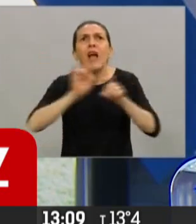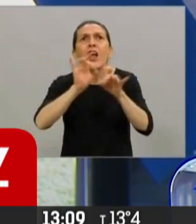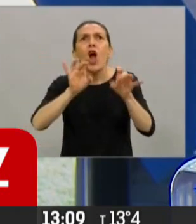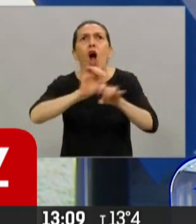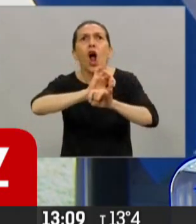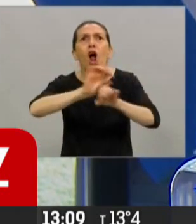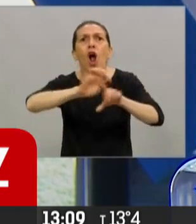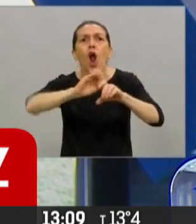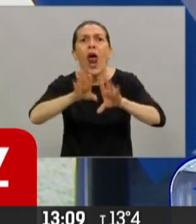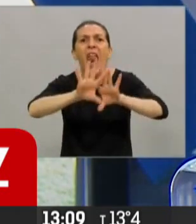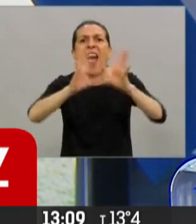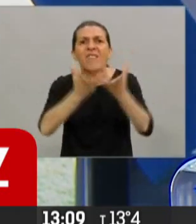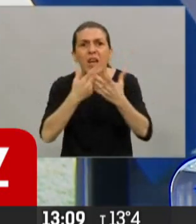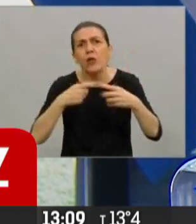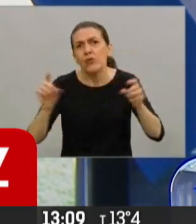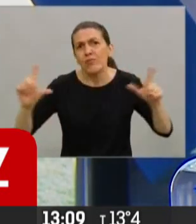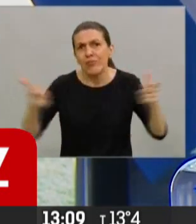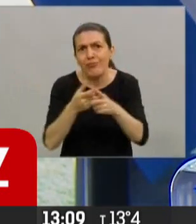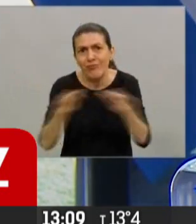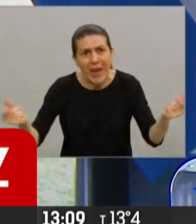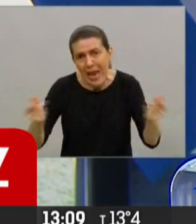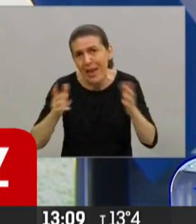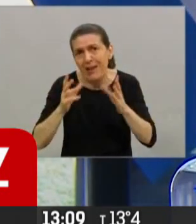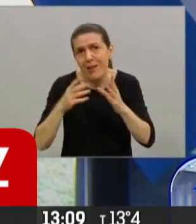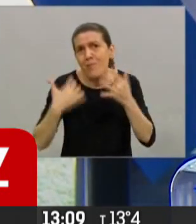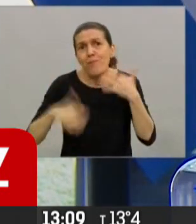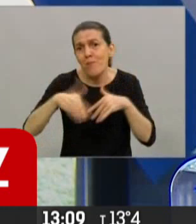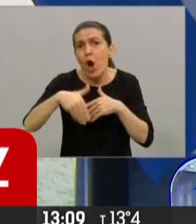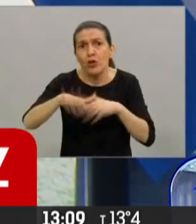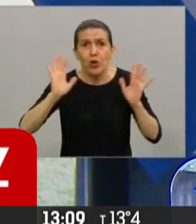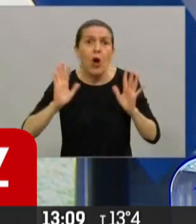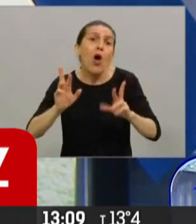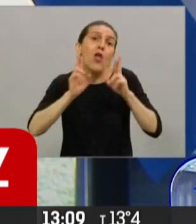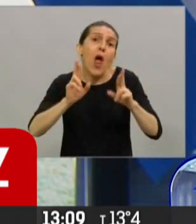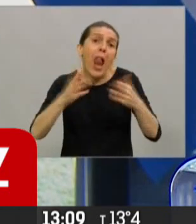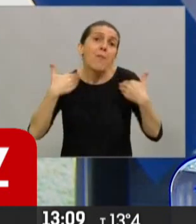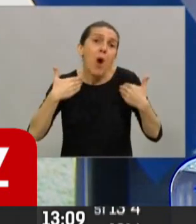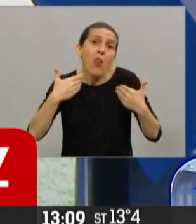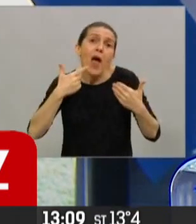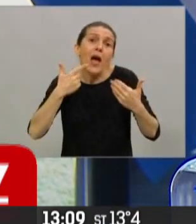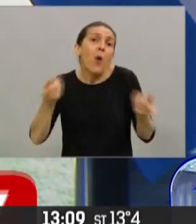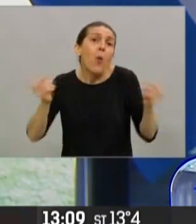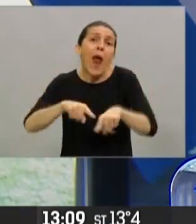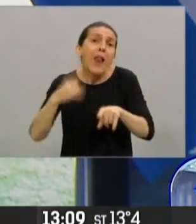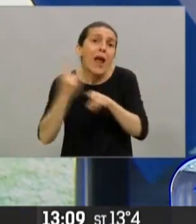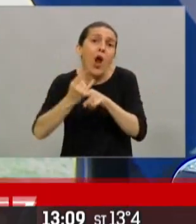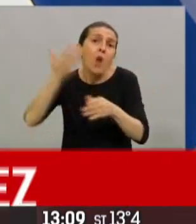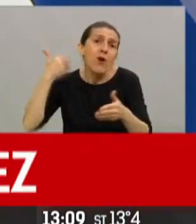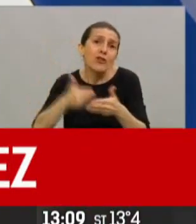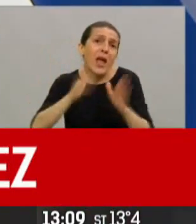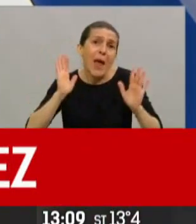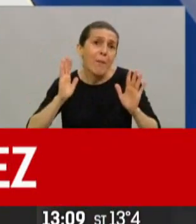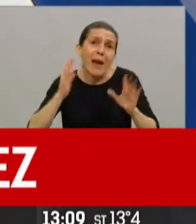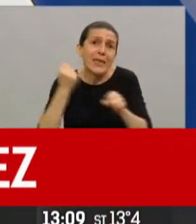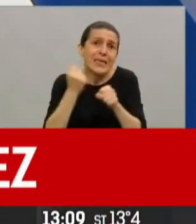y que podamos empezar a dedicarnos a las cosas que nos hacen falta